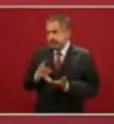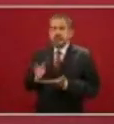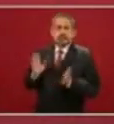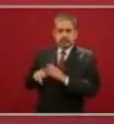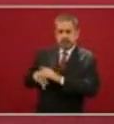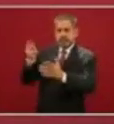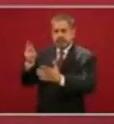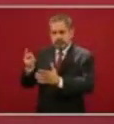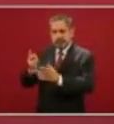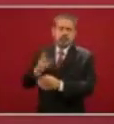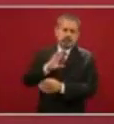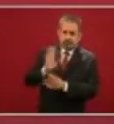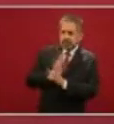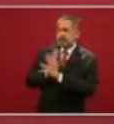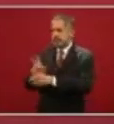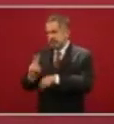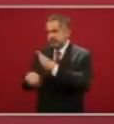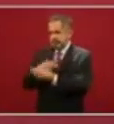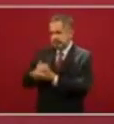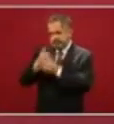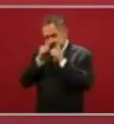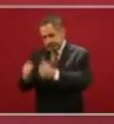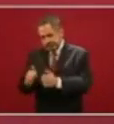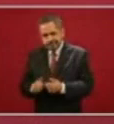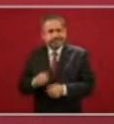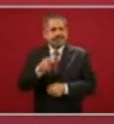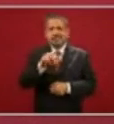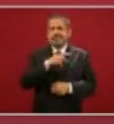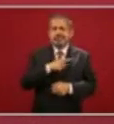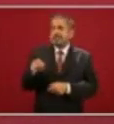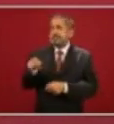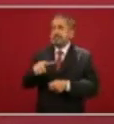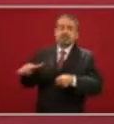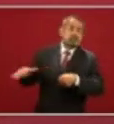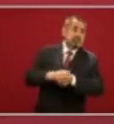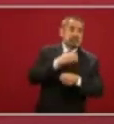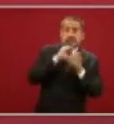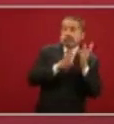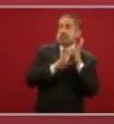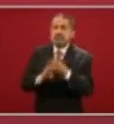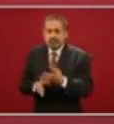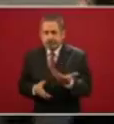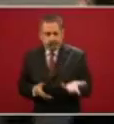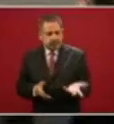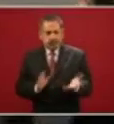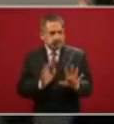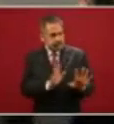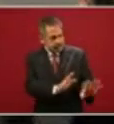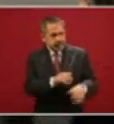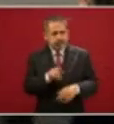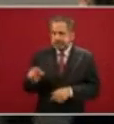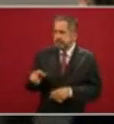en las consultas, en los servicios de urgencias y, por supuesto, en los hospitales para ser atendidos. Y